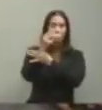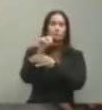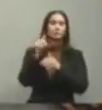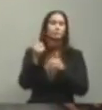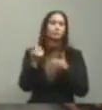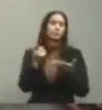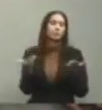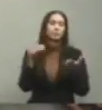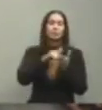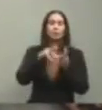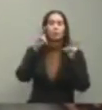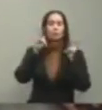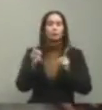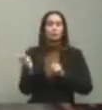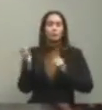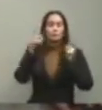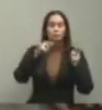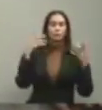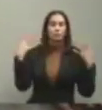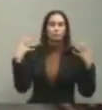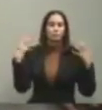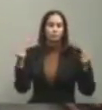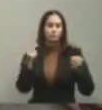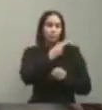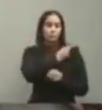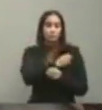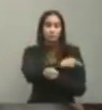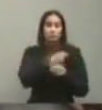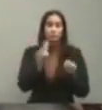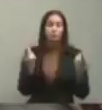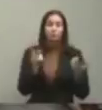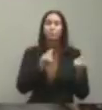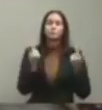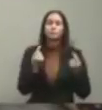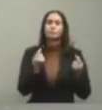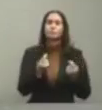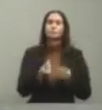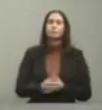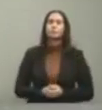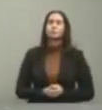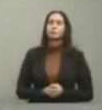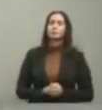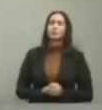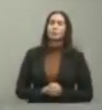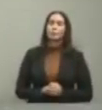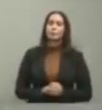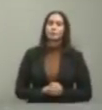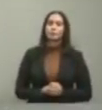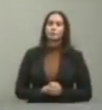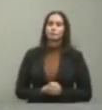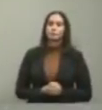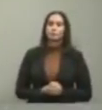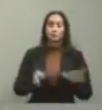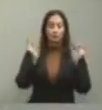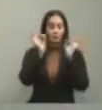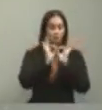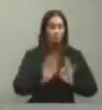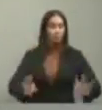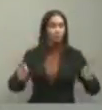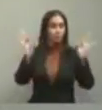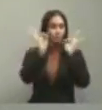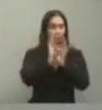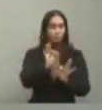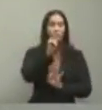paciente llega a una unidad de salud lo importante de esto es que la definición de caso que